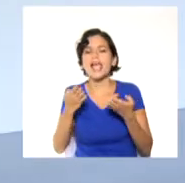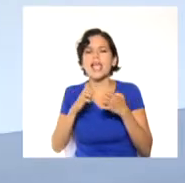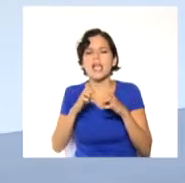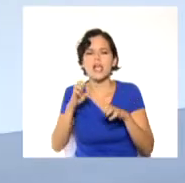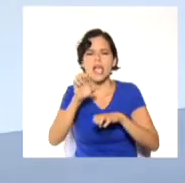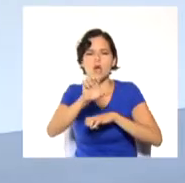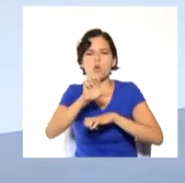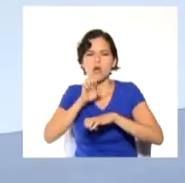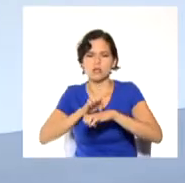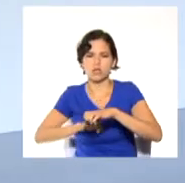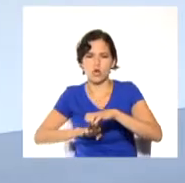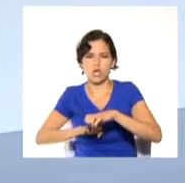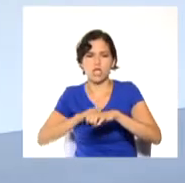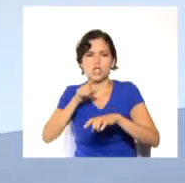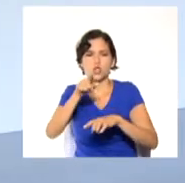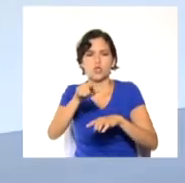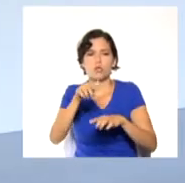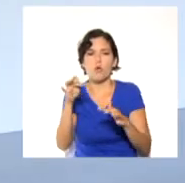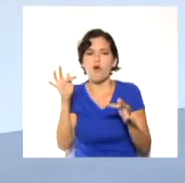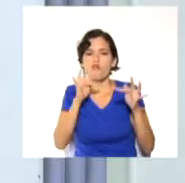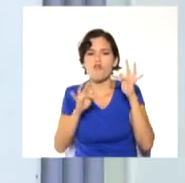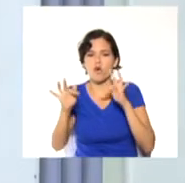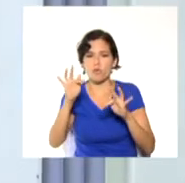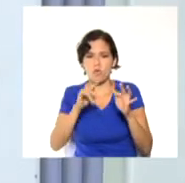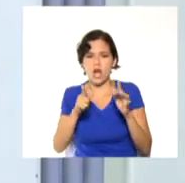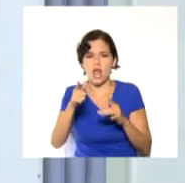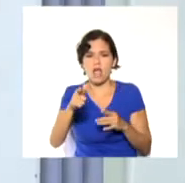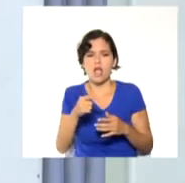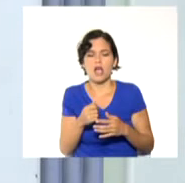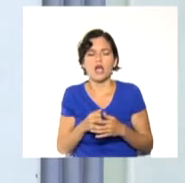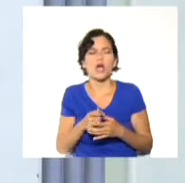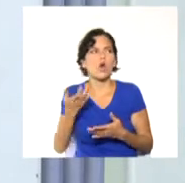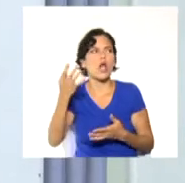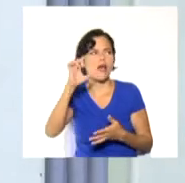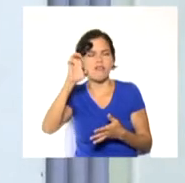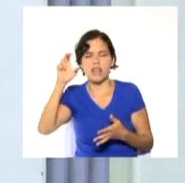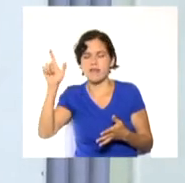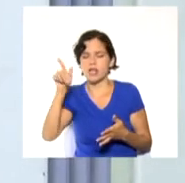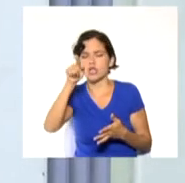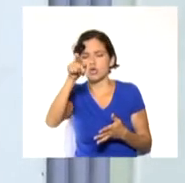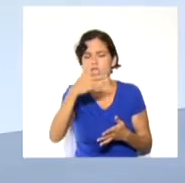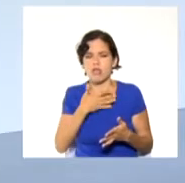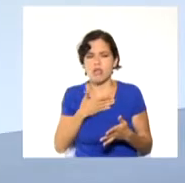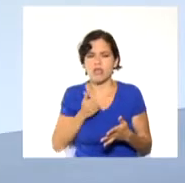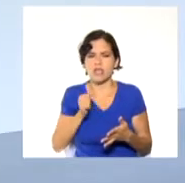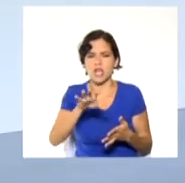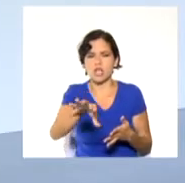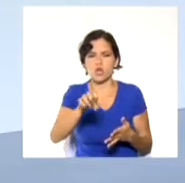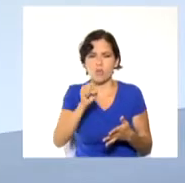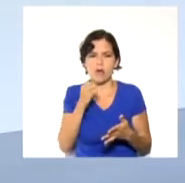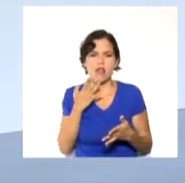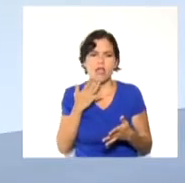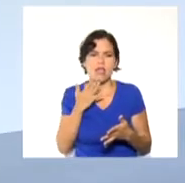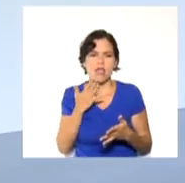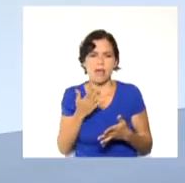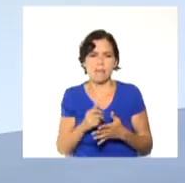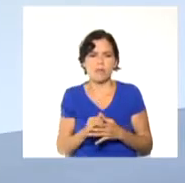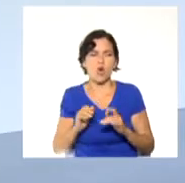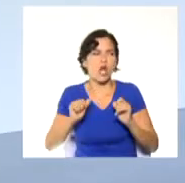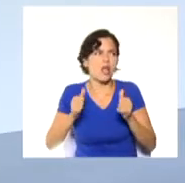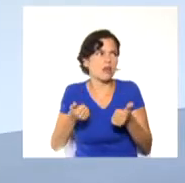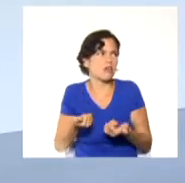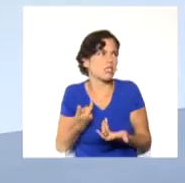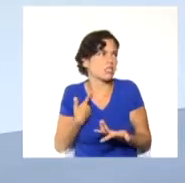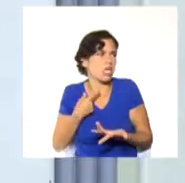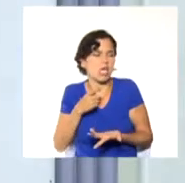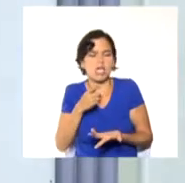propias fórmulas, ¿ok? Con las variables que ustedes quieran tomar. Ejemplo, la inicial del apellido